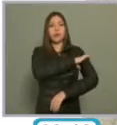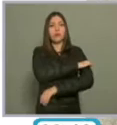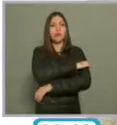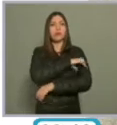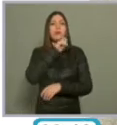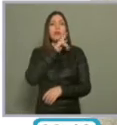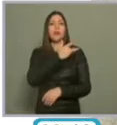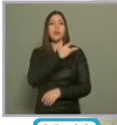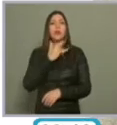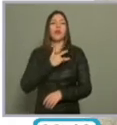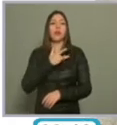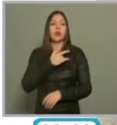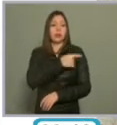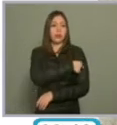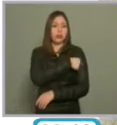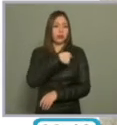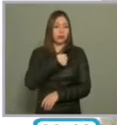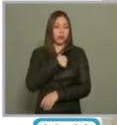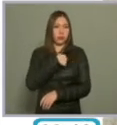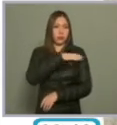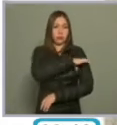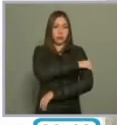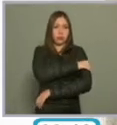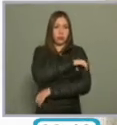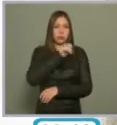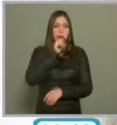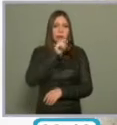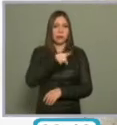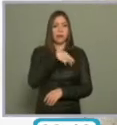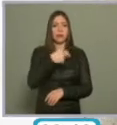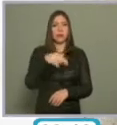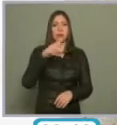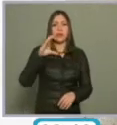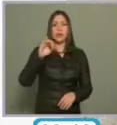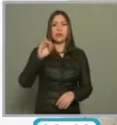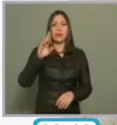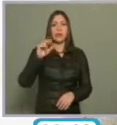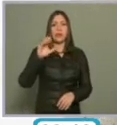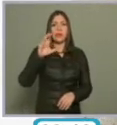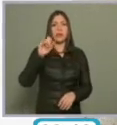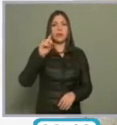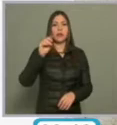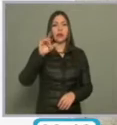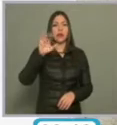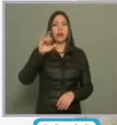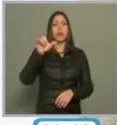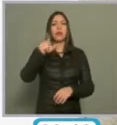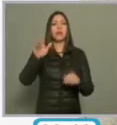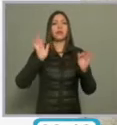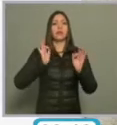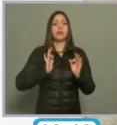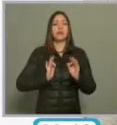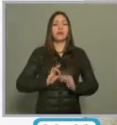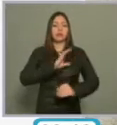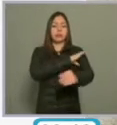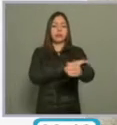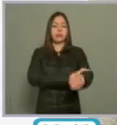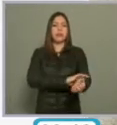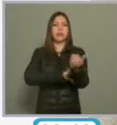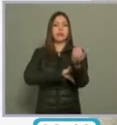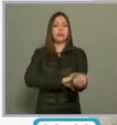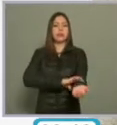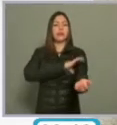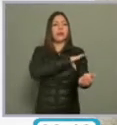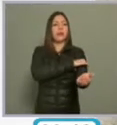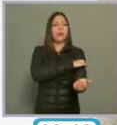corazón, la que manda la sangre, ¿no? Entonces, esa es la cifra sistólica. Y cuando se está relajando el ventrículo, se da la cifra